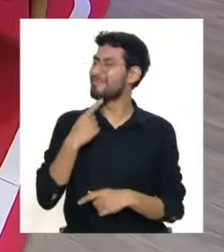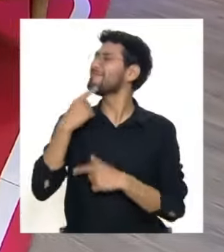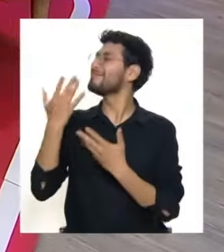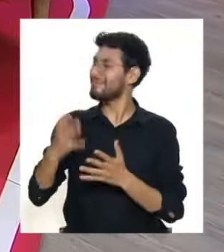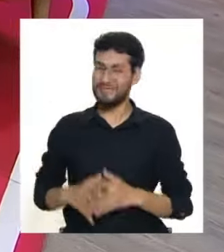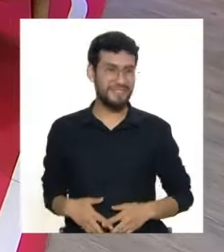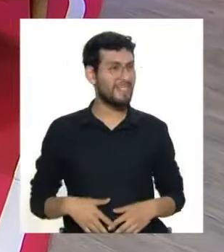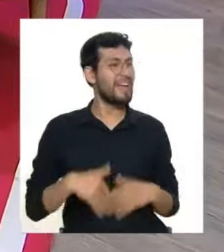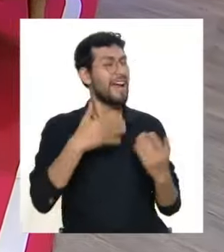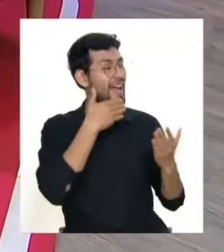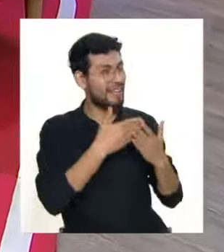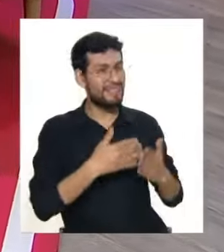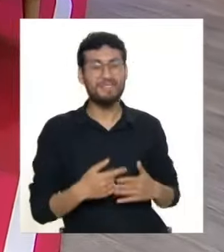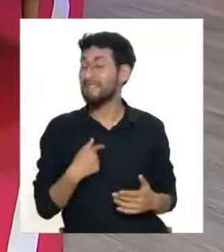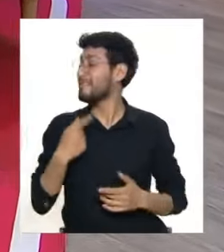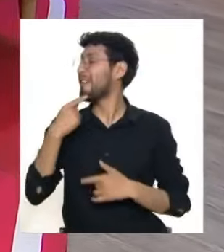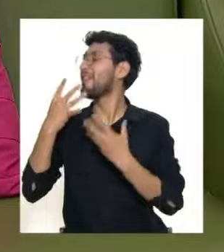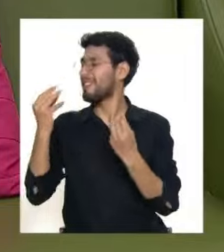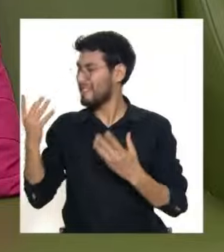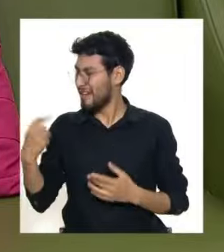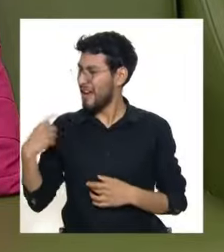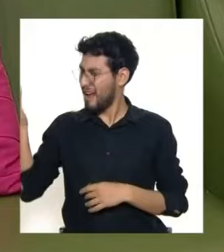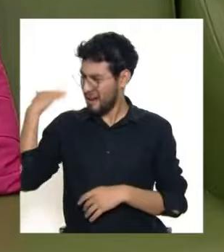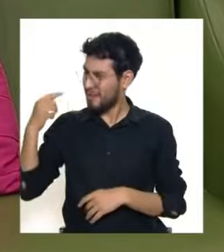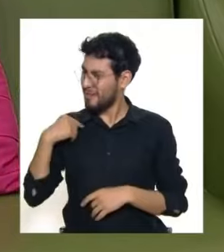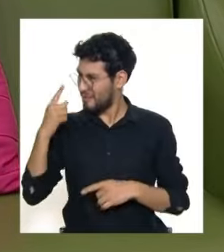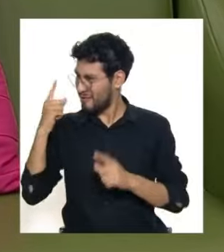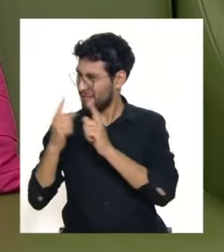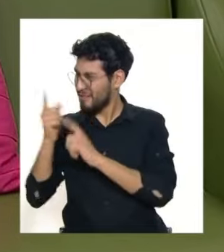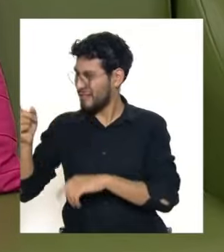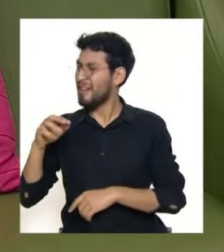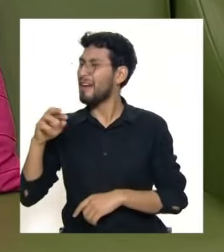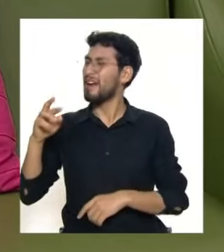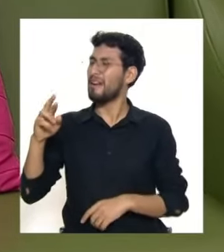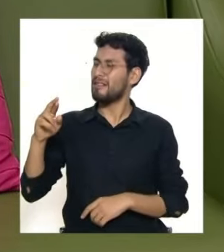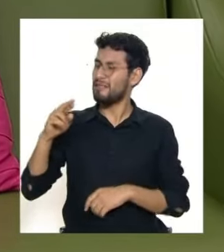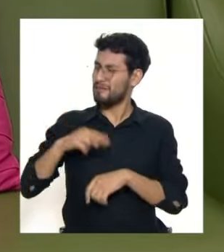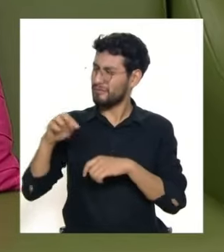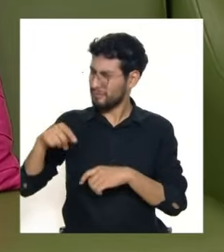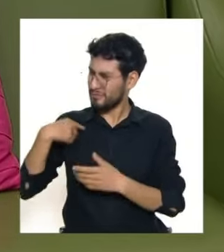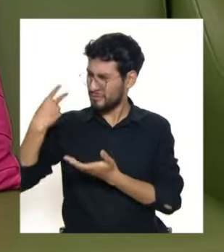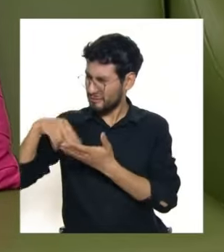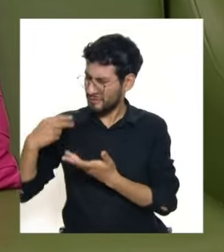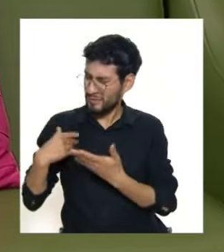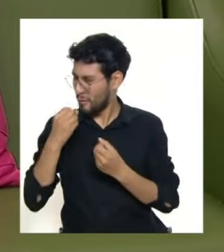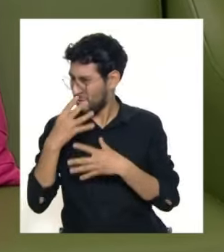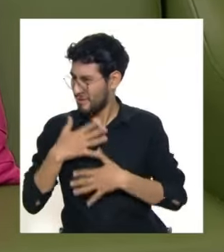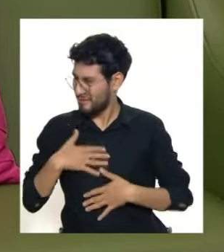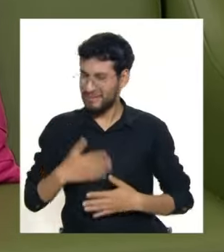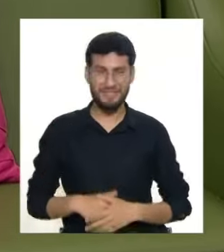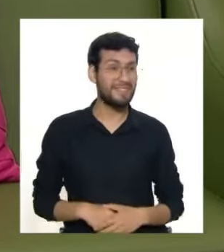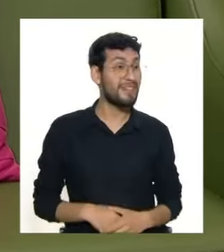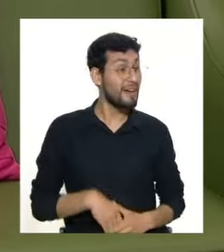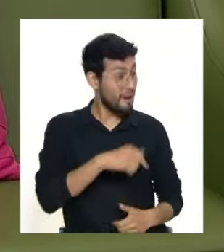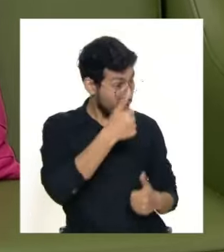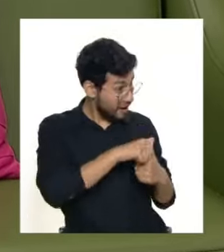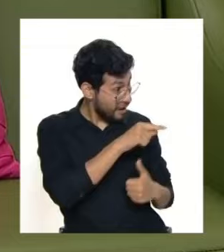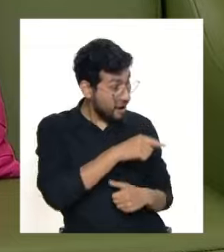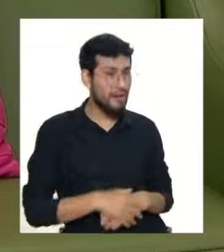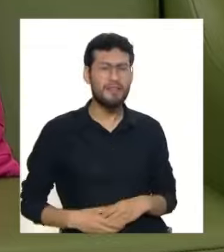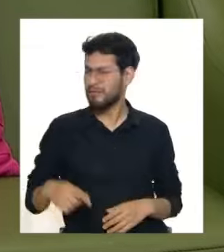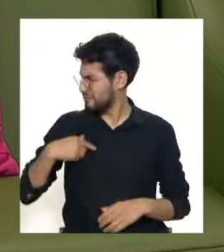chulo. Gracias. Muchas gracias. Te he extrañado mucho. La última vez te vi allá en República Dominicana. Estábamos bailando, pasándola rico. ¿Tú te acuerdas de